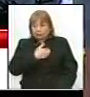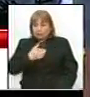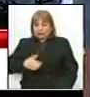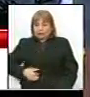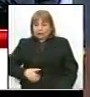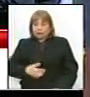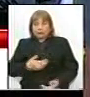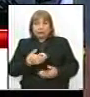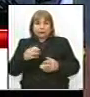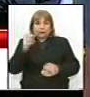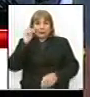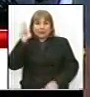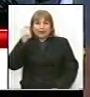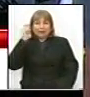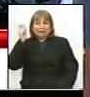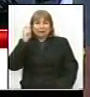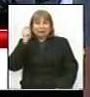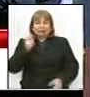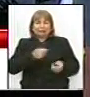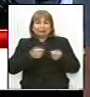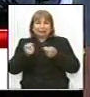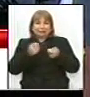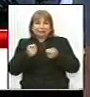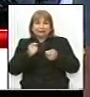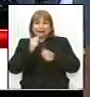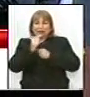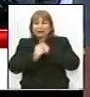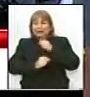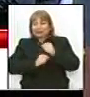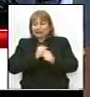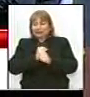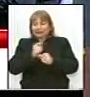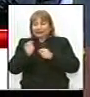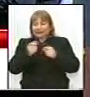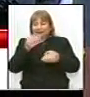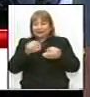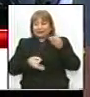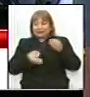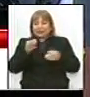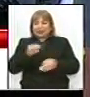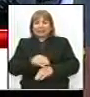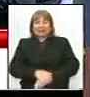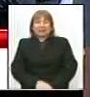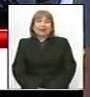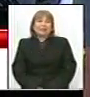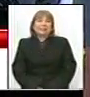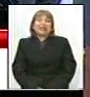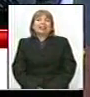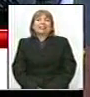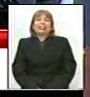el partido aprista ha manejado durante años el sistema de justicia en el perú